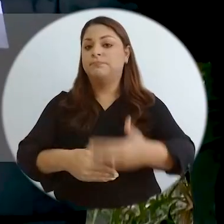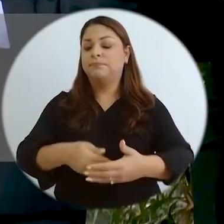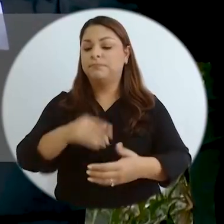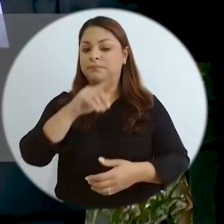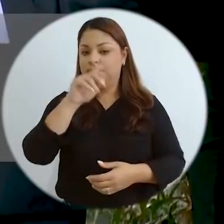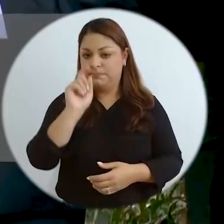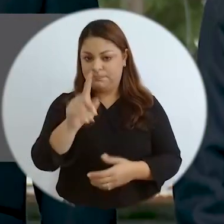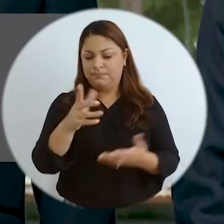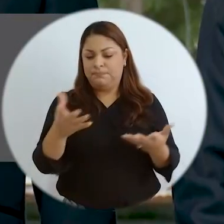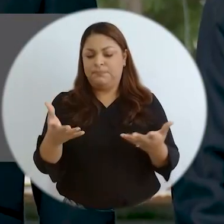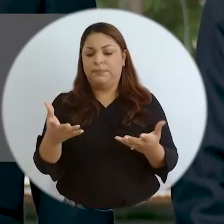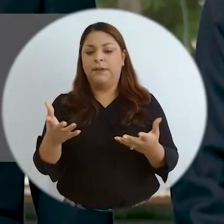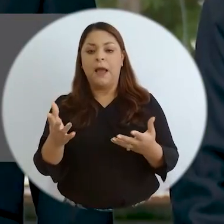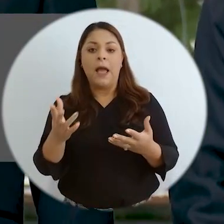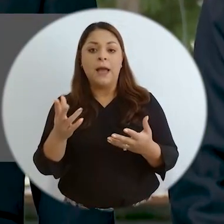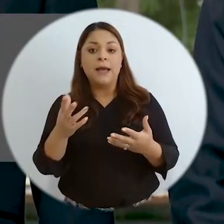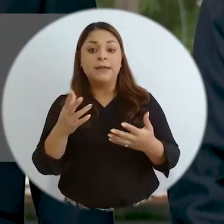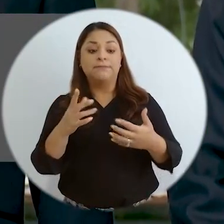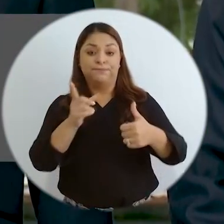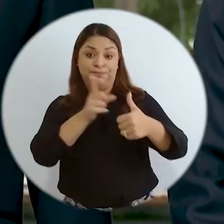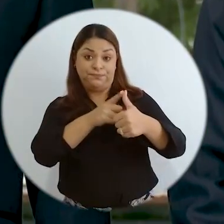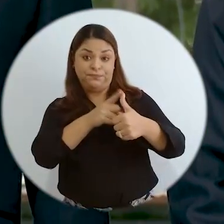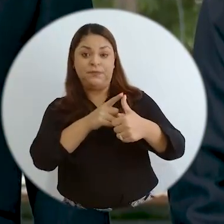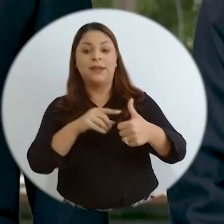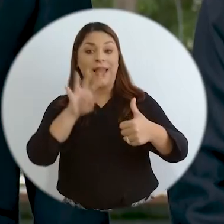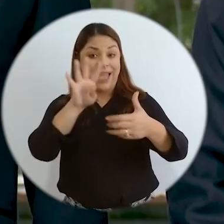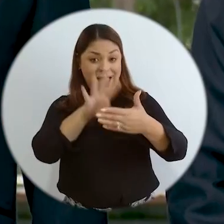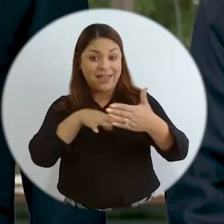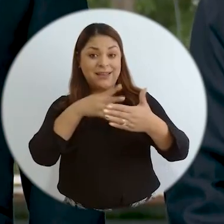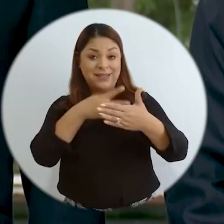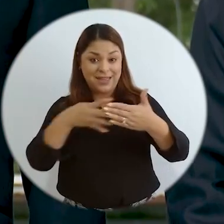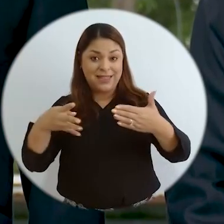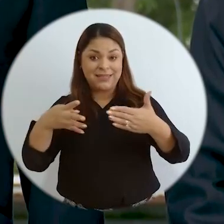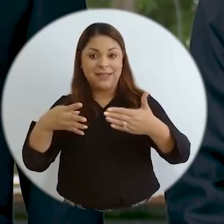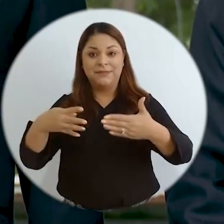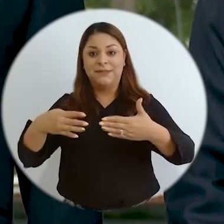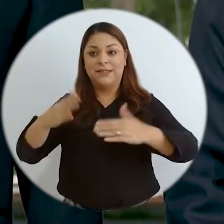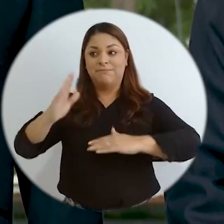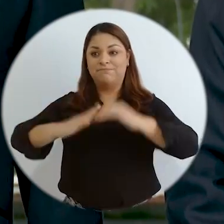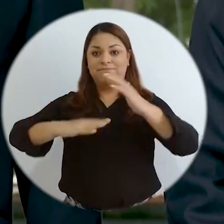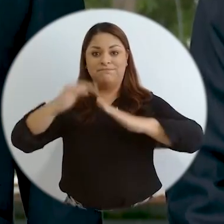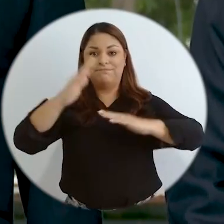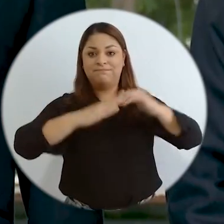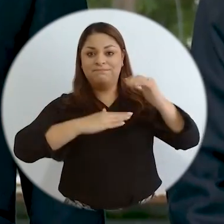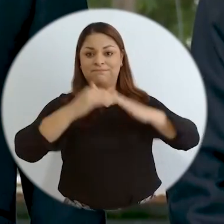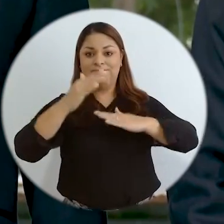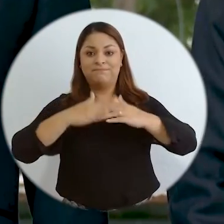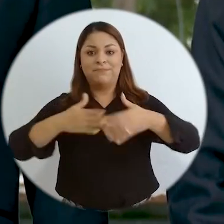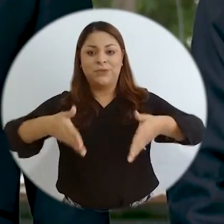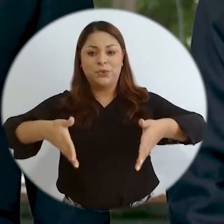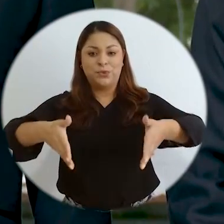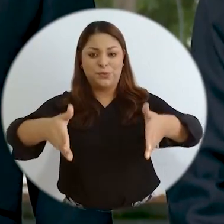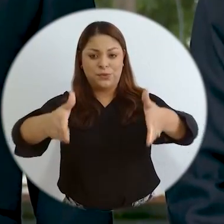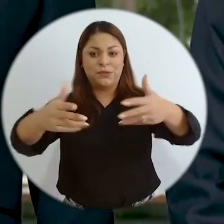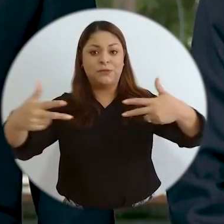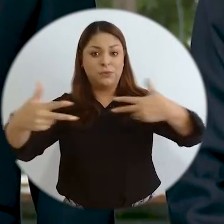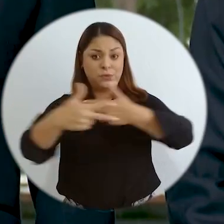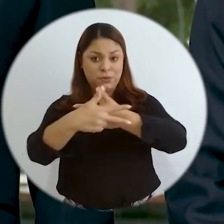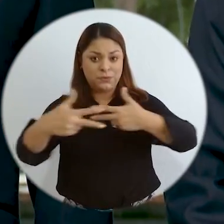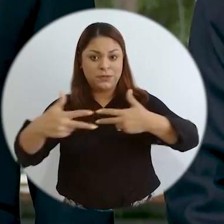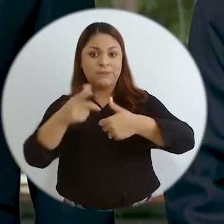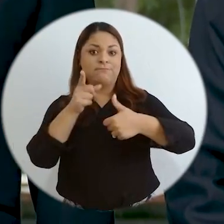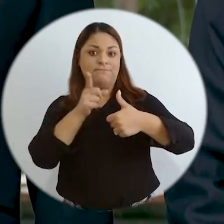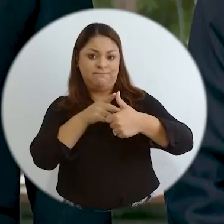de la infraestructura vial, uno prioriza un aspecto, uno de los